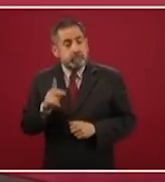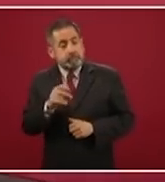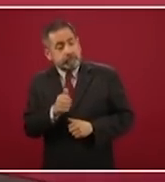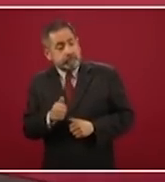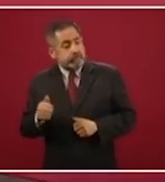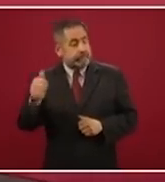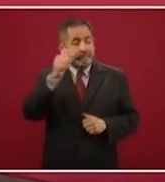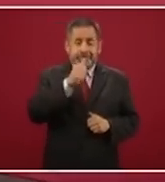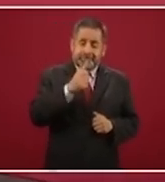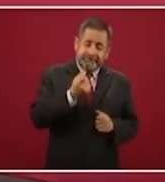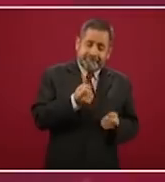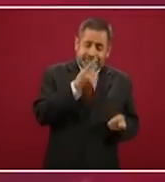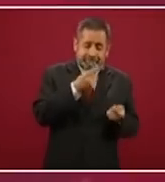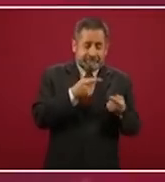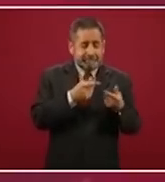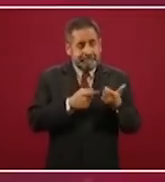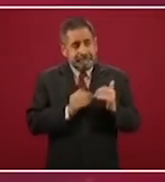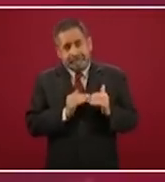una élite